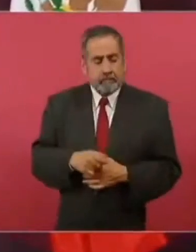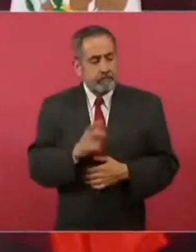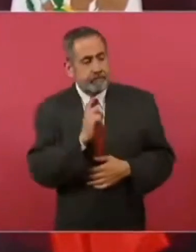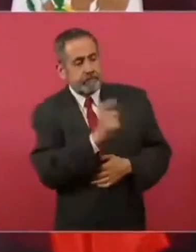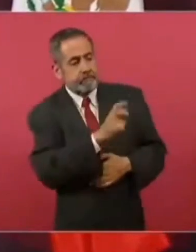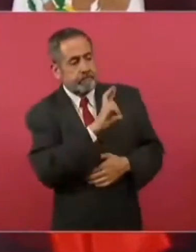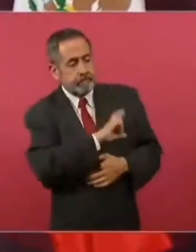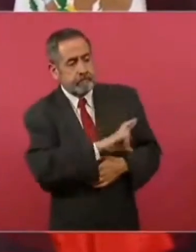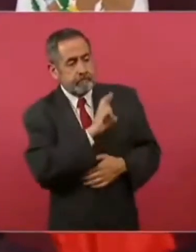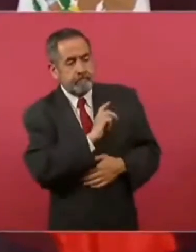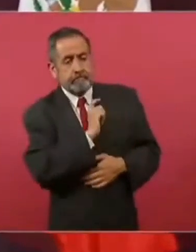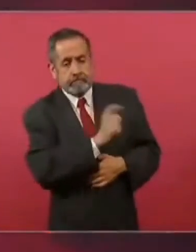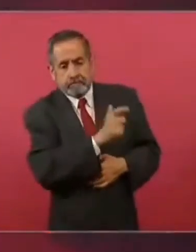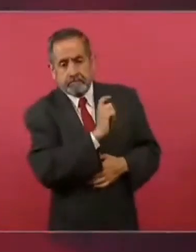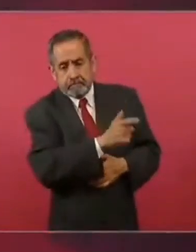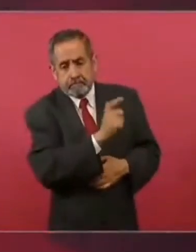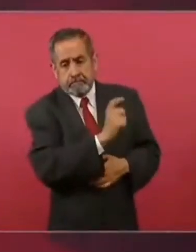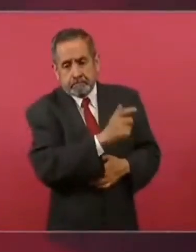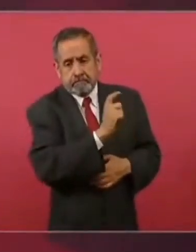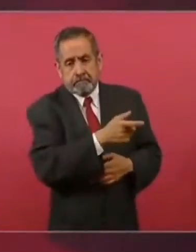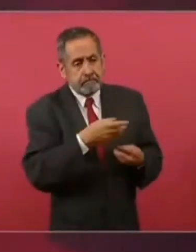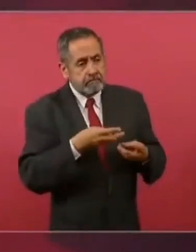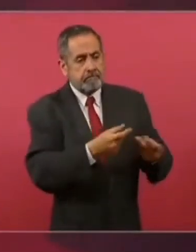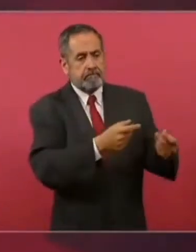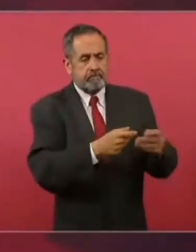regresando a hacer público lo público.